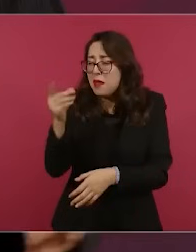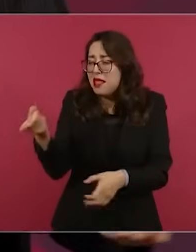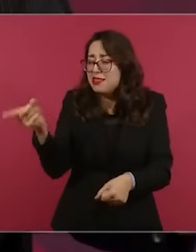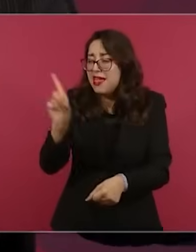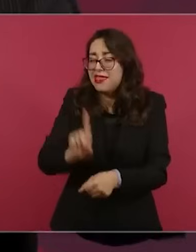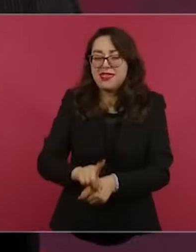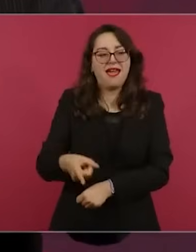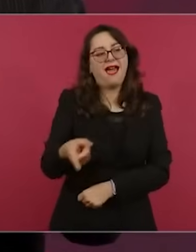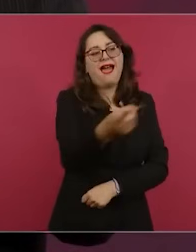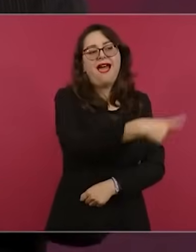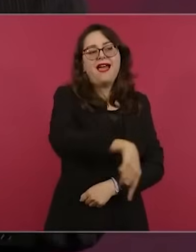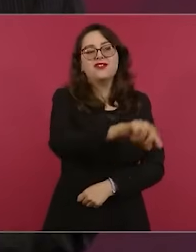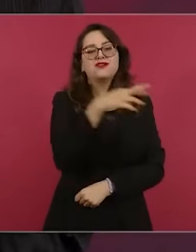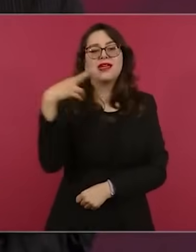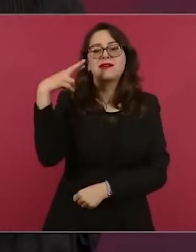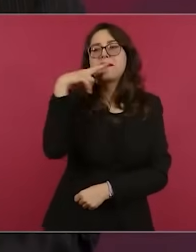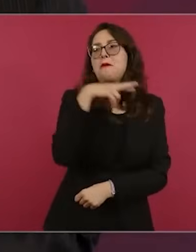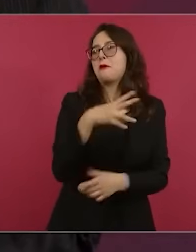en 90 días,